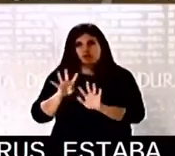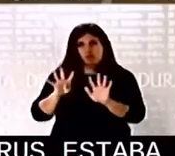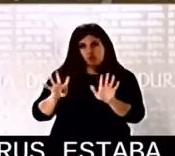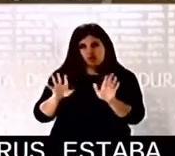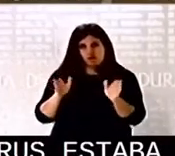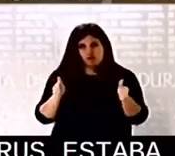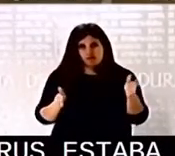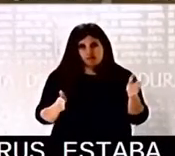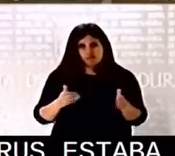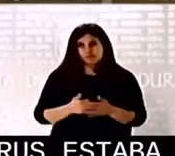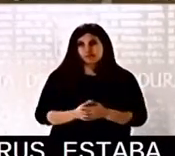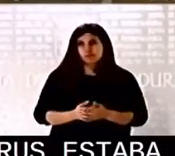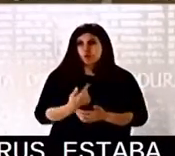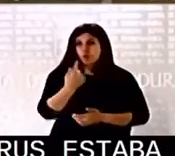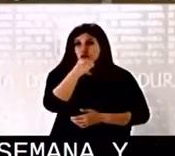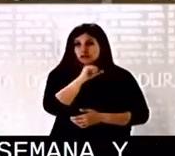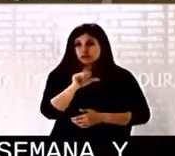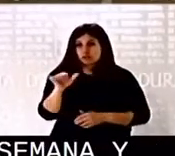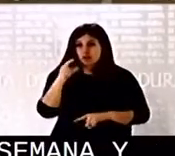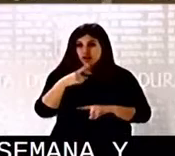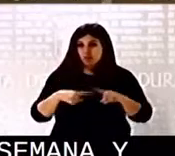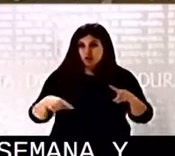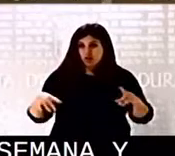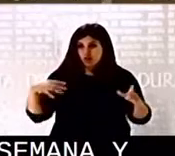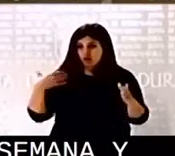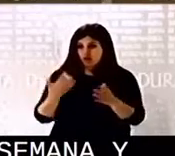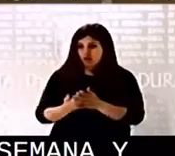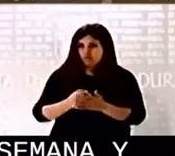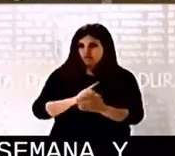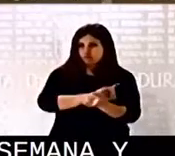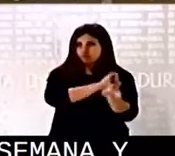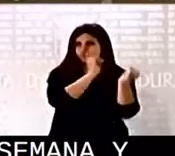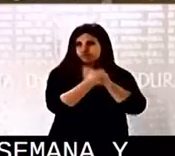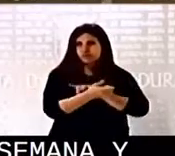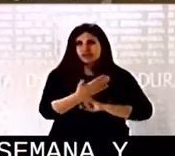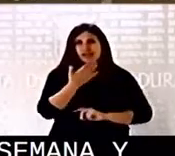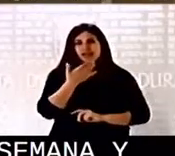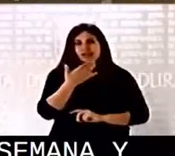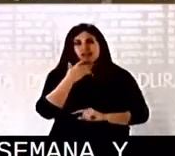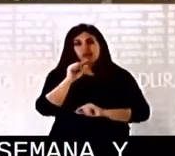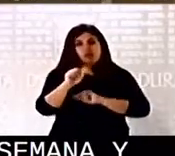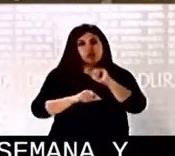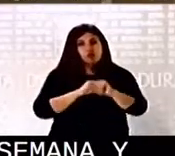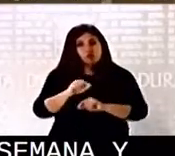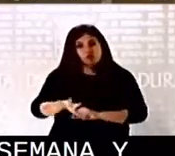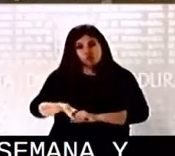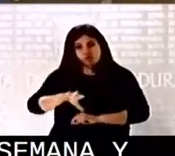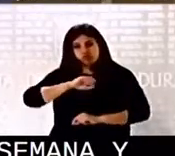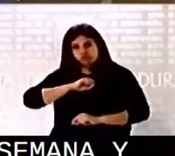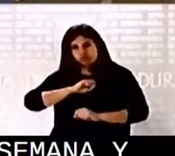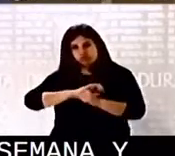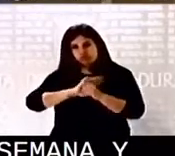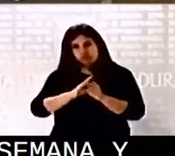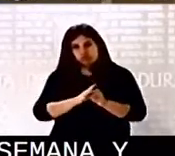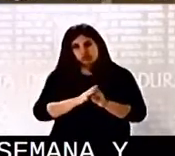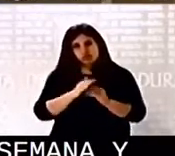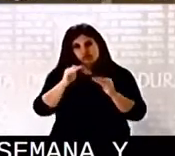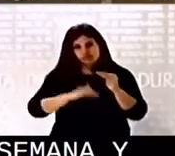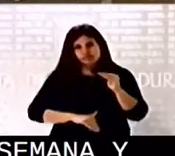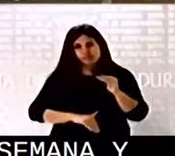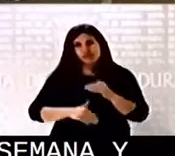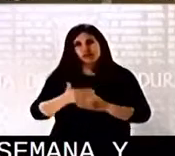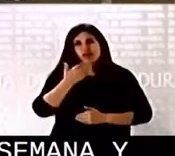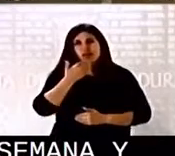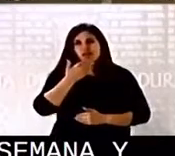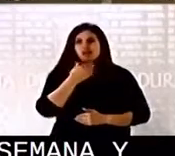En solo una semana y media, la edad media de los contagiados ha caído a 37 años.